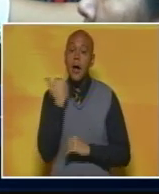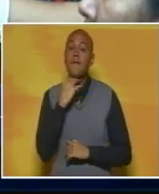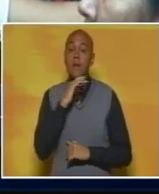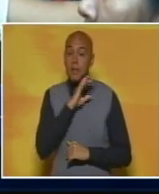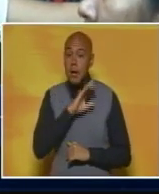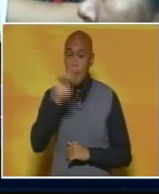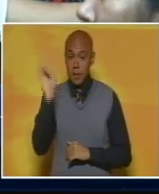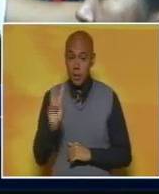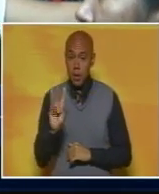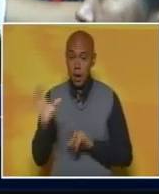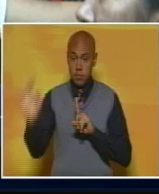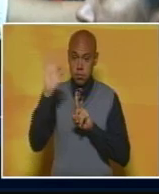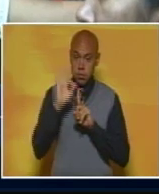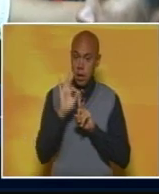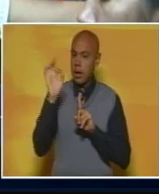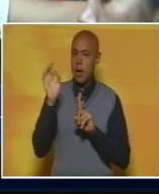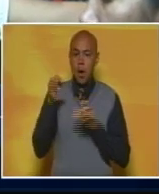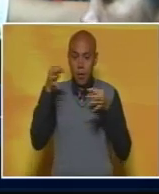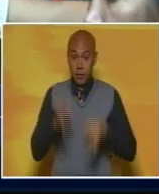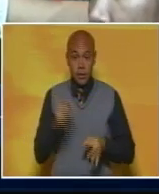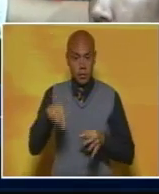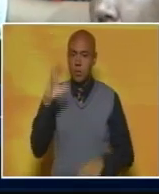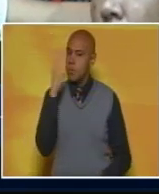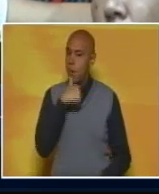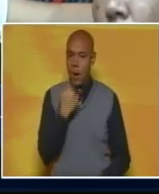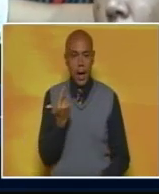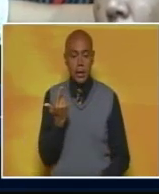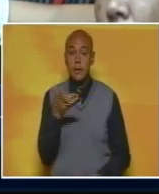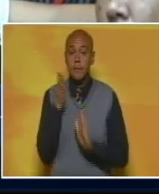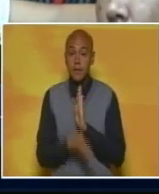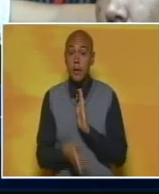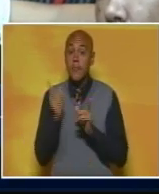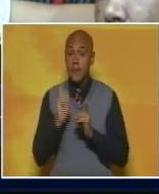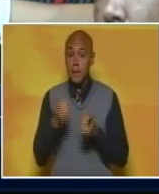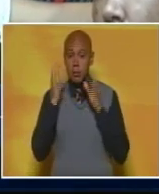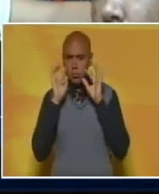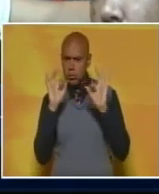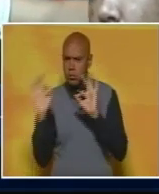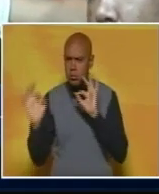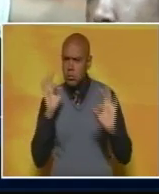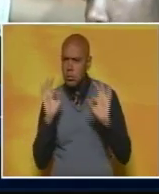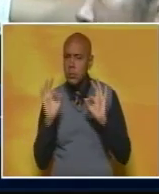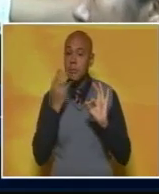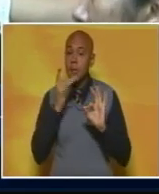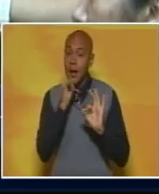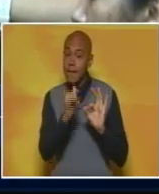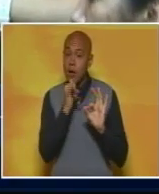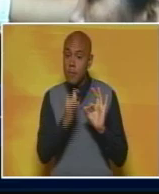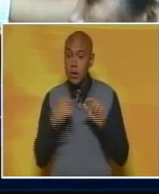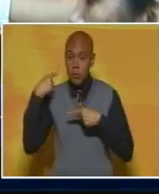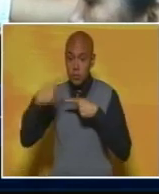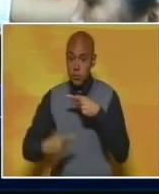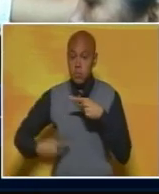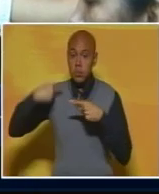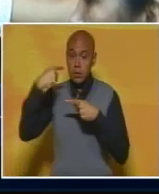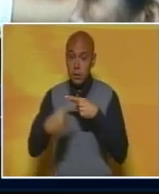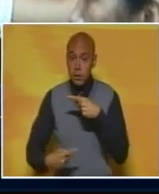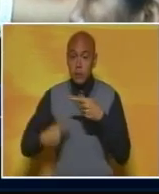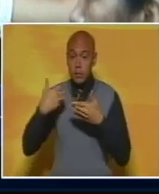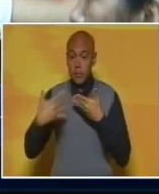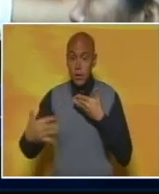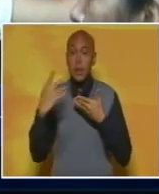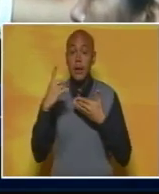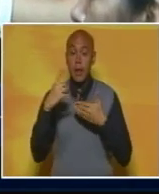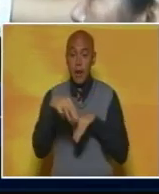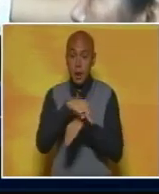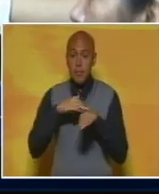en Venezuela, porque no hay ningún caso confirmado y que debemos estar atentos a la información que periódicamente estaremos dando desde el Ministerio